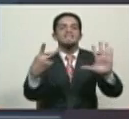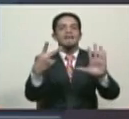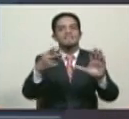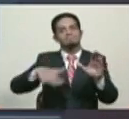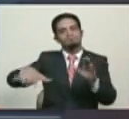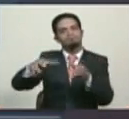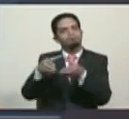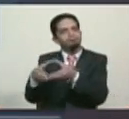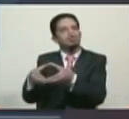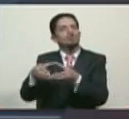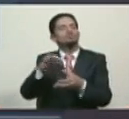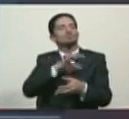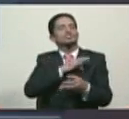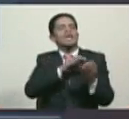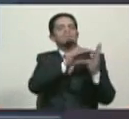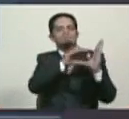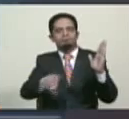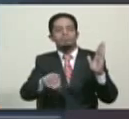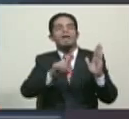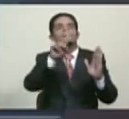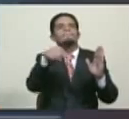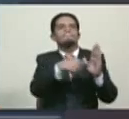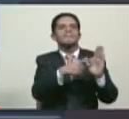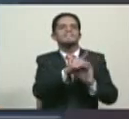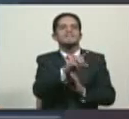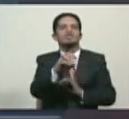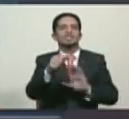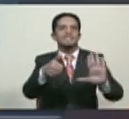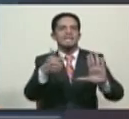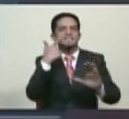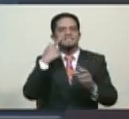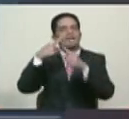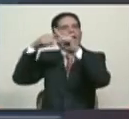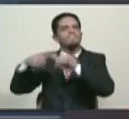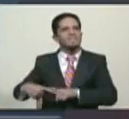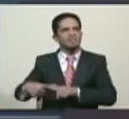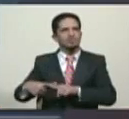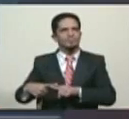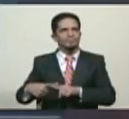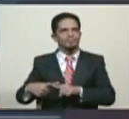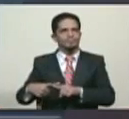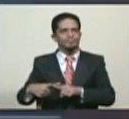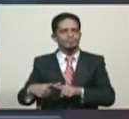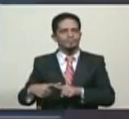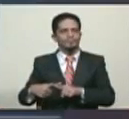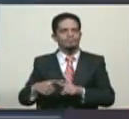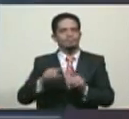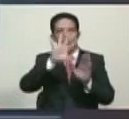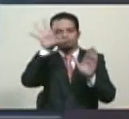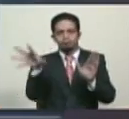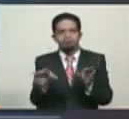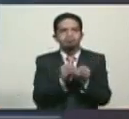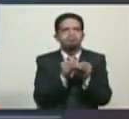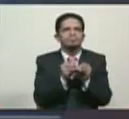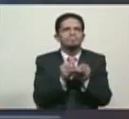y 1.106 a la Sala Político-Administrativo. En este sentido, y tomando en consideración